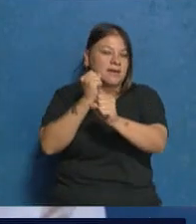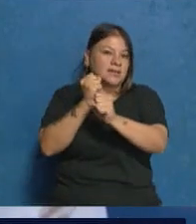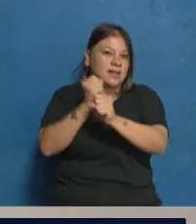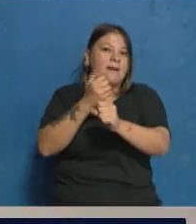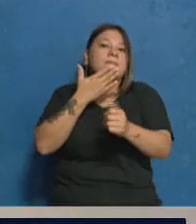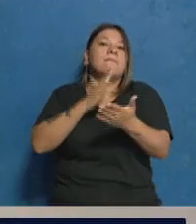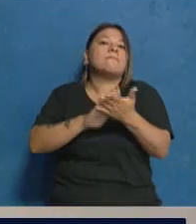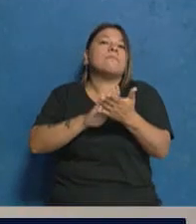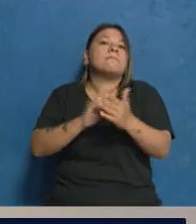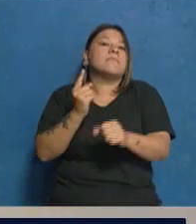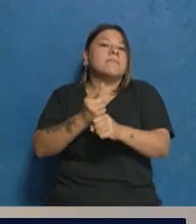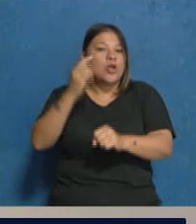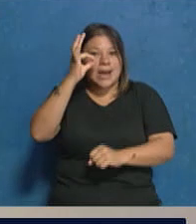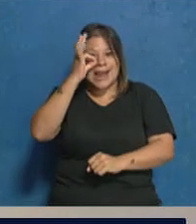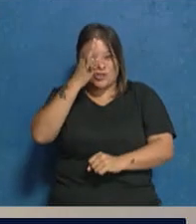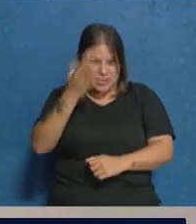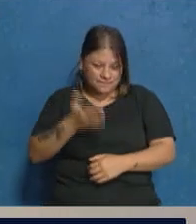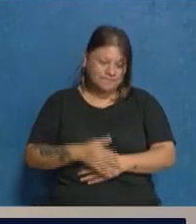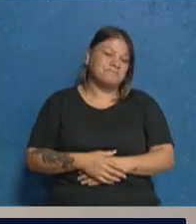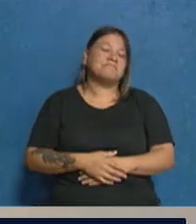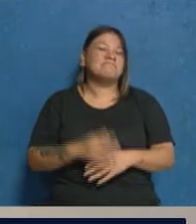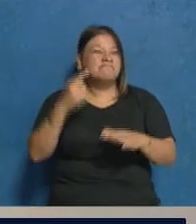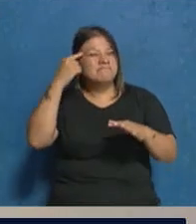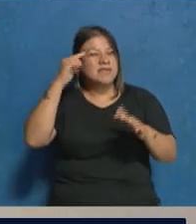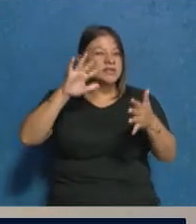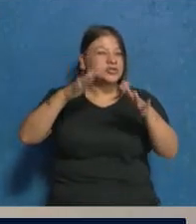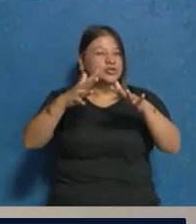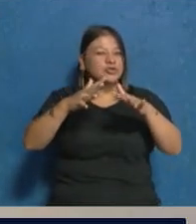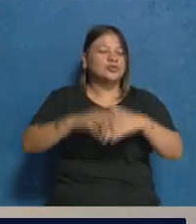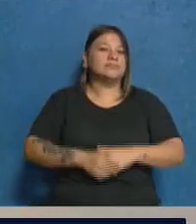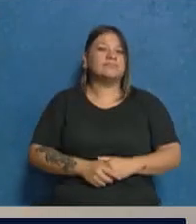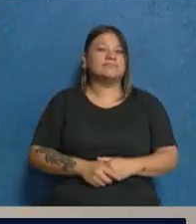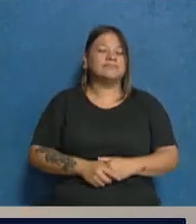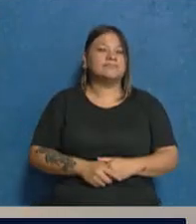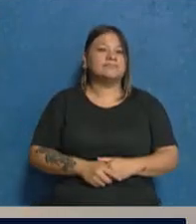lo vamos a probar centralmente. Y eso calculo que serán los próximos